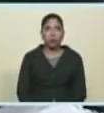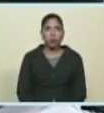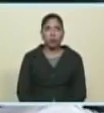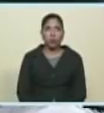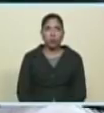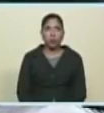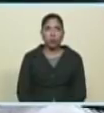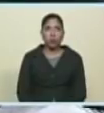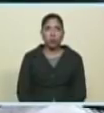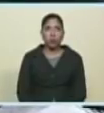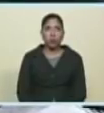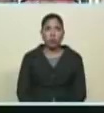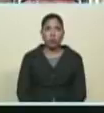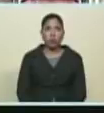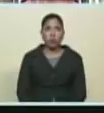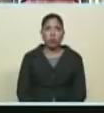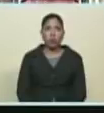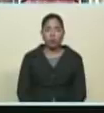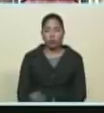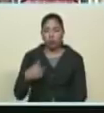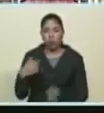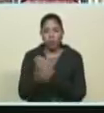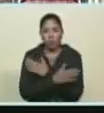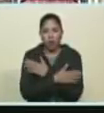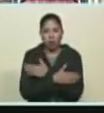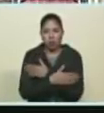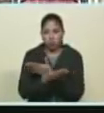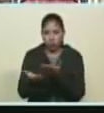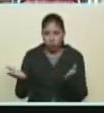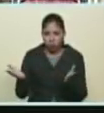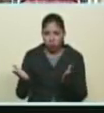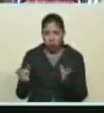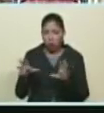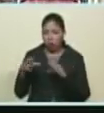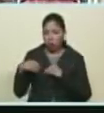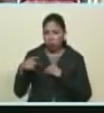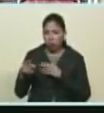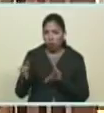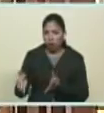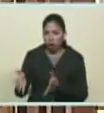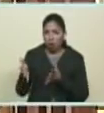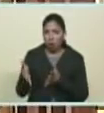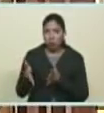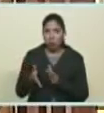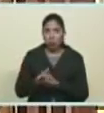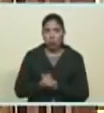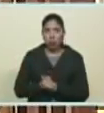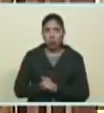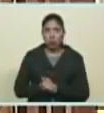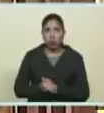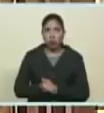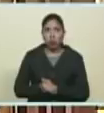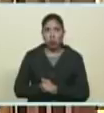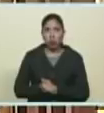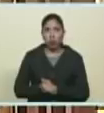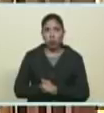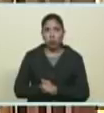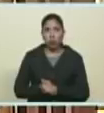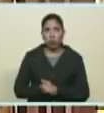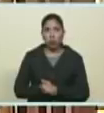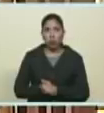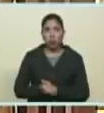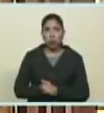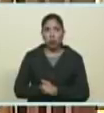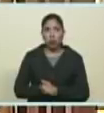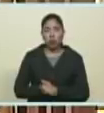Y los felicité, fue el primero en felicitarlo y reconocer su victoria. Y si hubieran ganado 10 gobernaciones, hubiera dicho